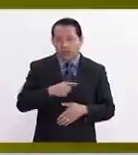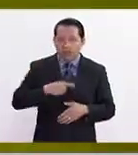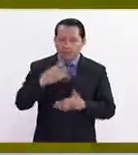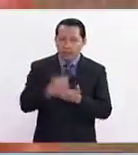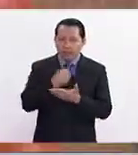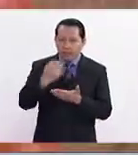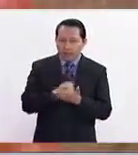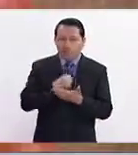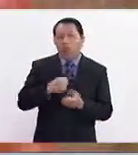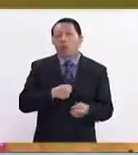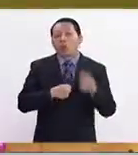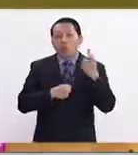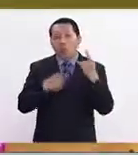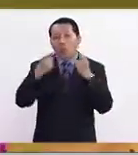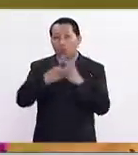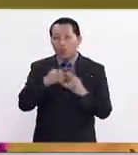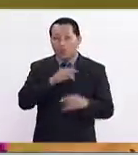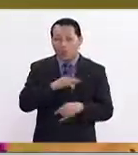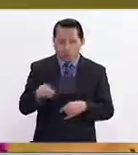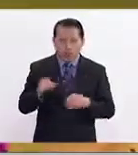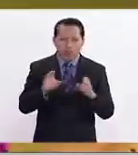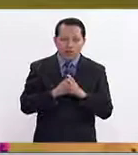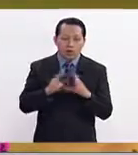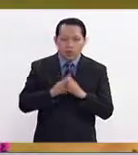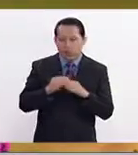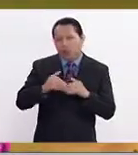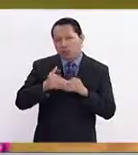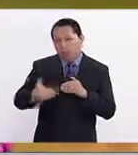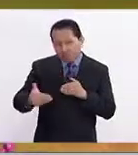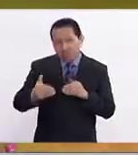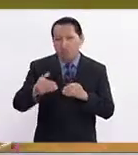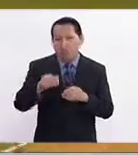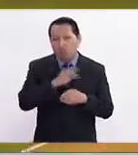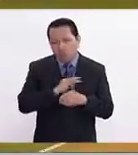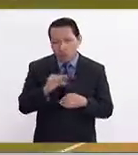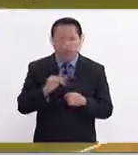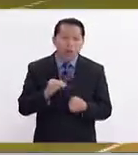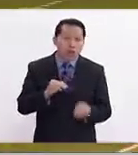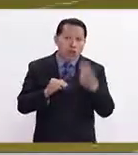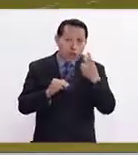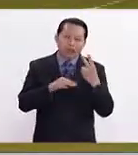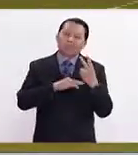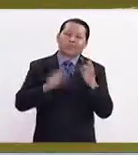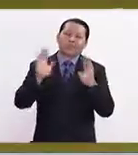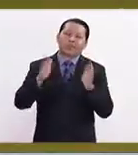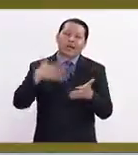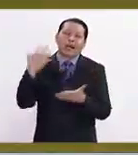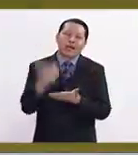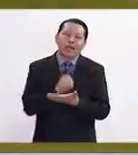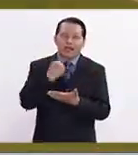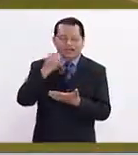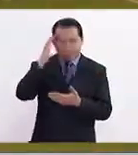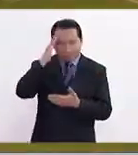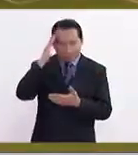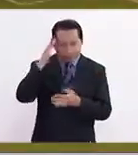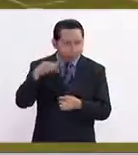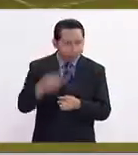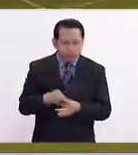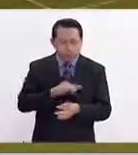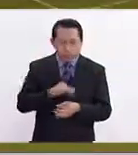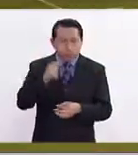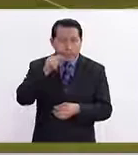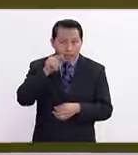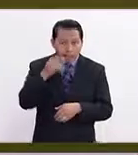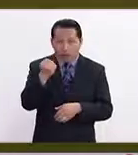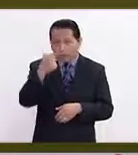victoria por un gol. Mandaría el juego a la prórroga o por más de dos anotaciones, por supuesto que le daría la corona y el título. El juego será mañana a las 9